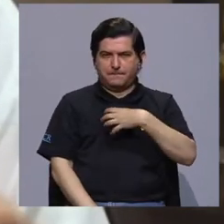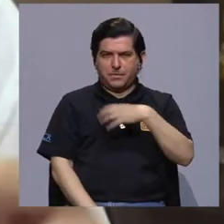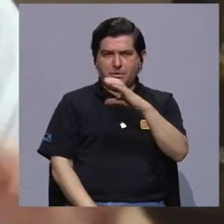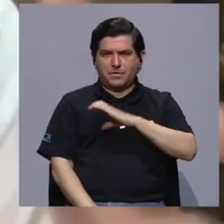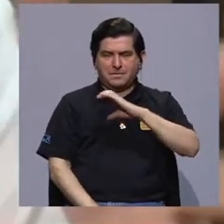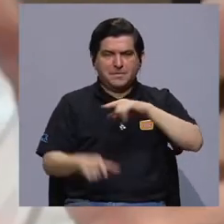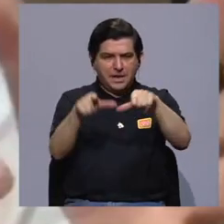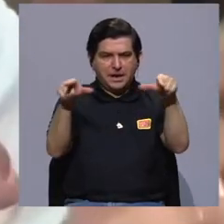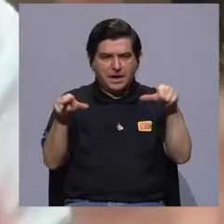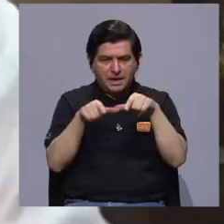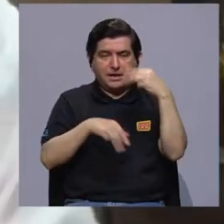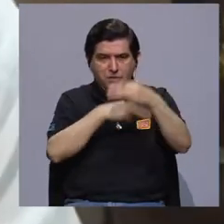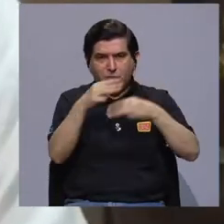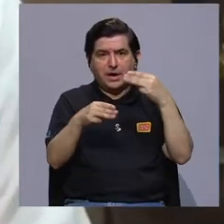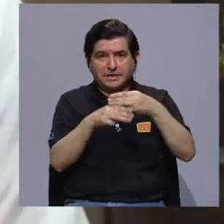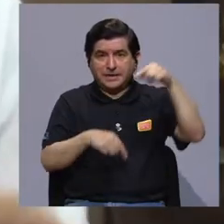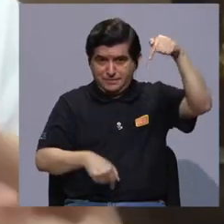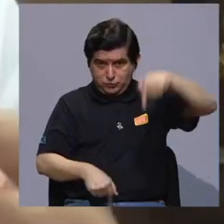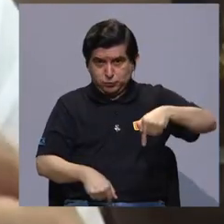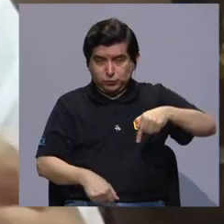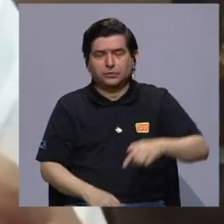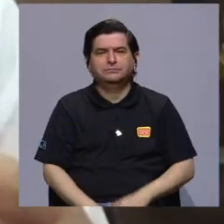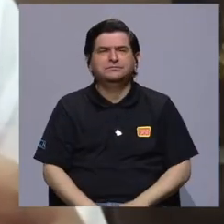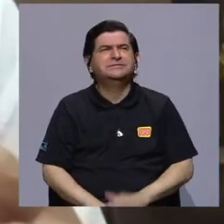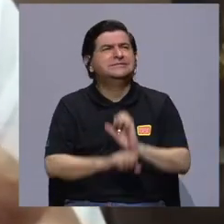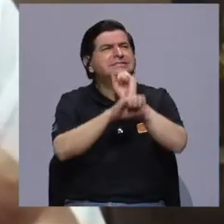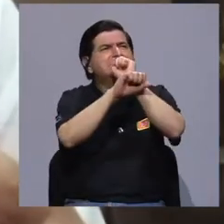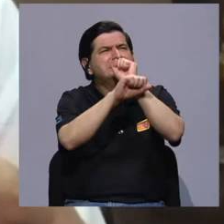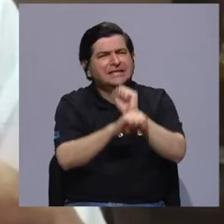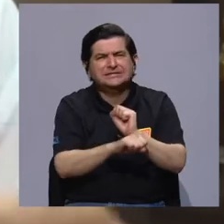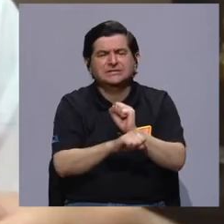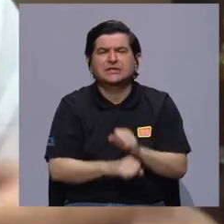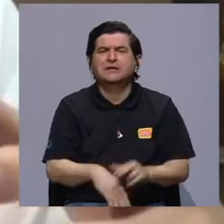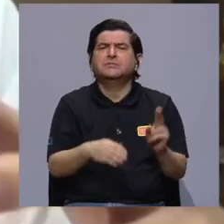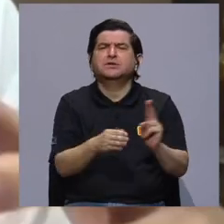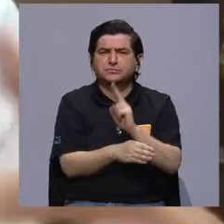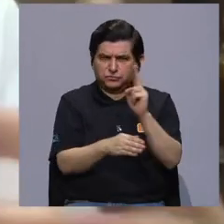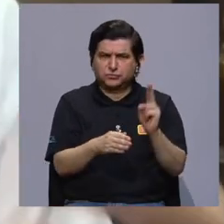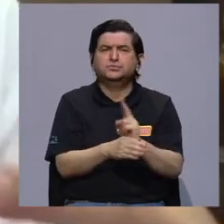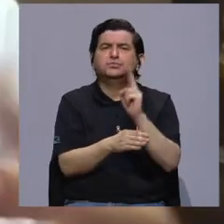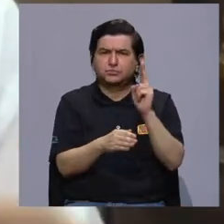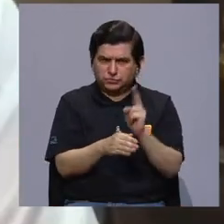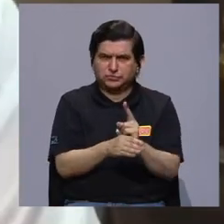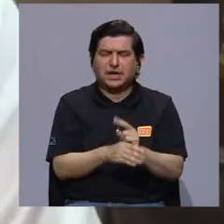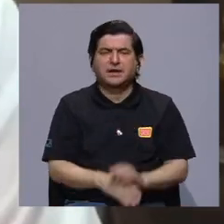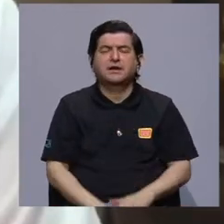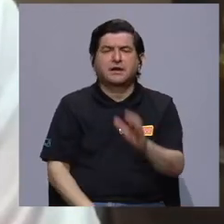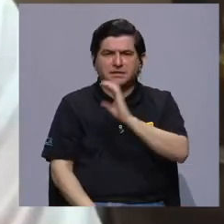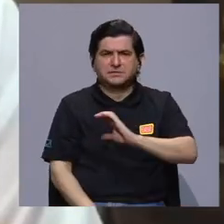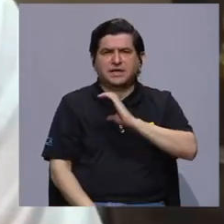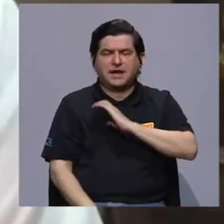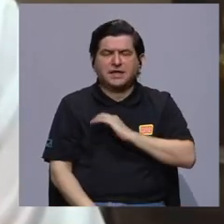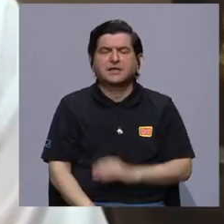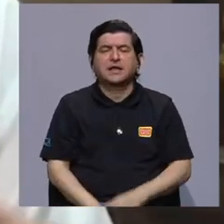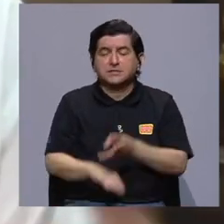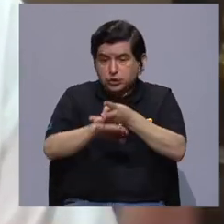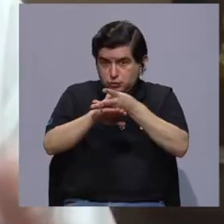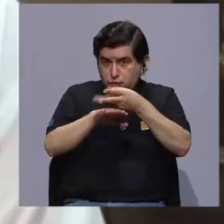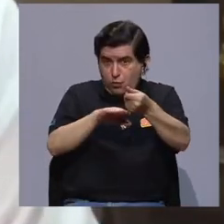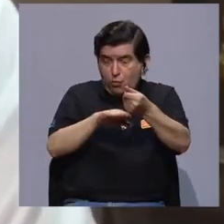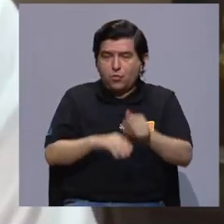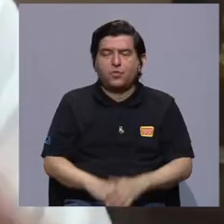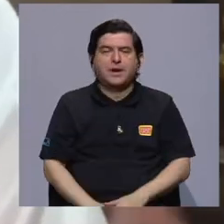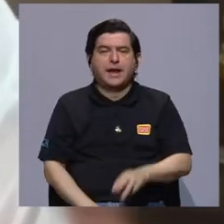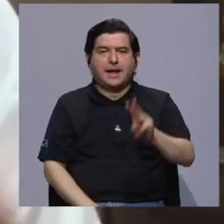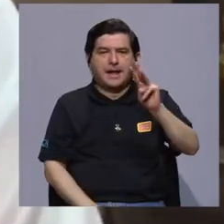propias de esta parte del mundo. Y tradicionalmente se han utilizado por sus propiedades